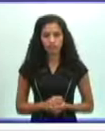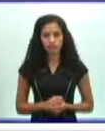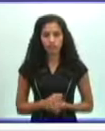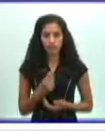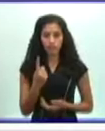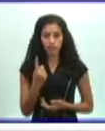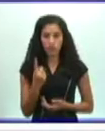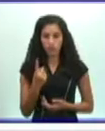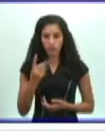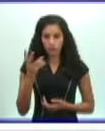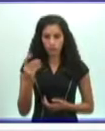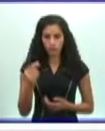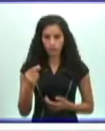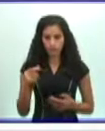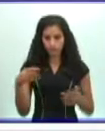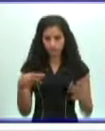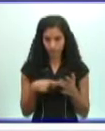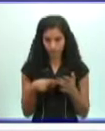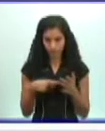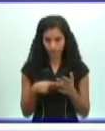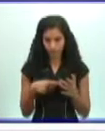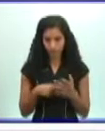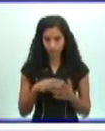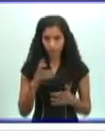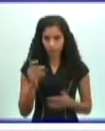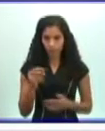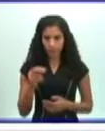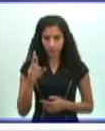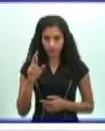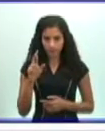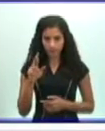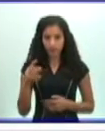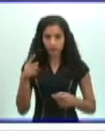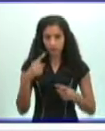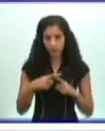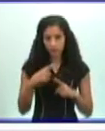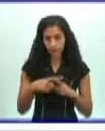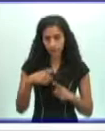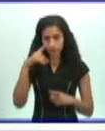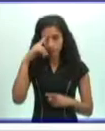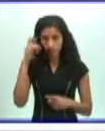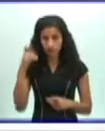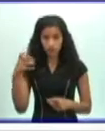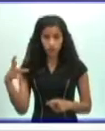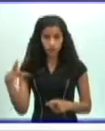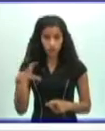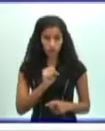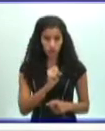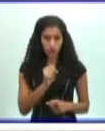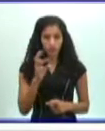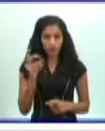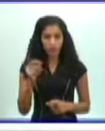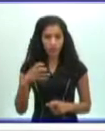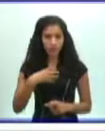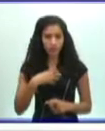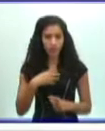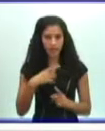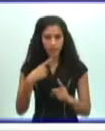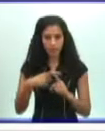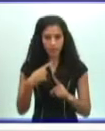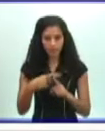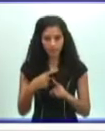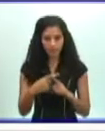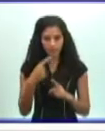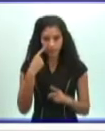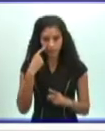¿Un producto de números racionales es positivo? Sí. Todos sus factores son positivos, como veías en los